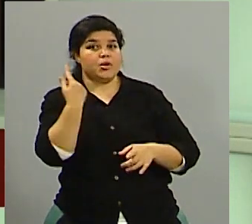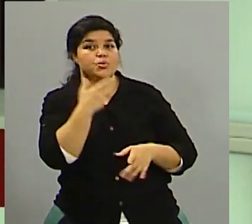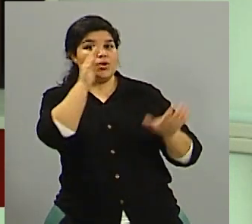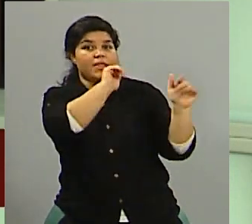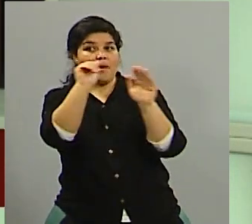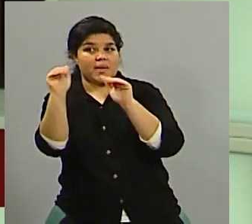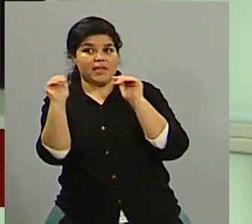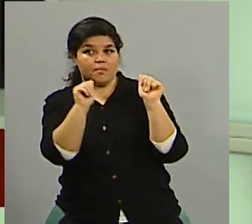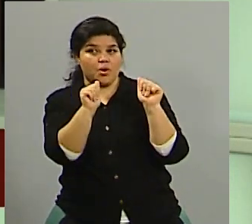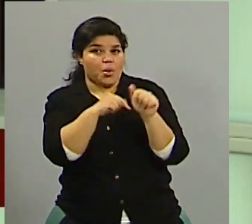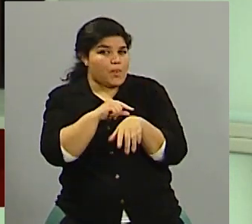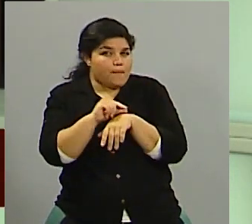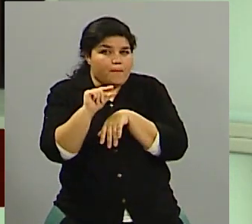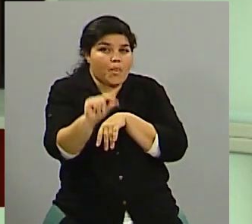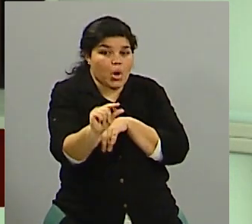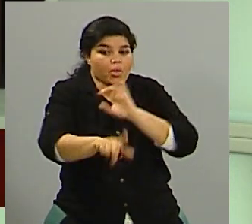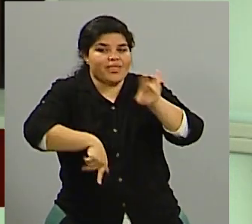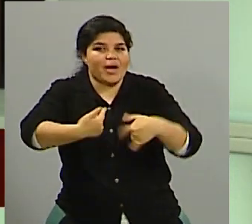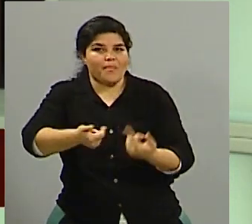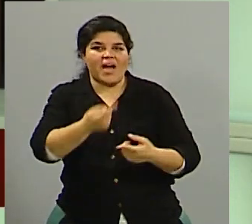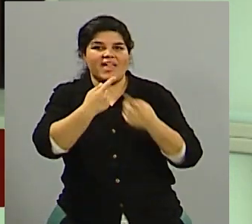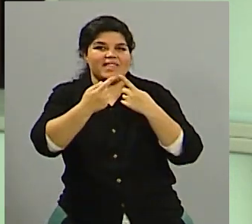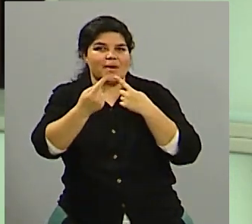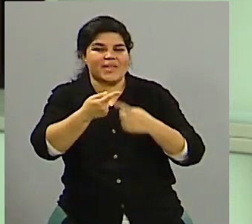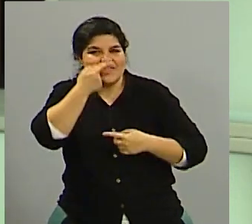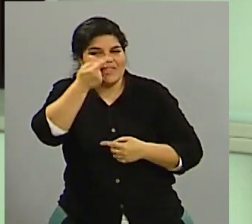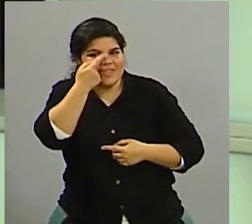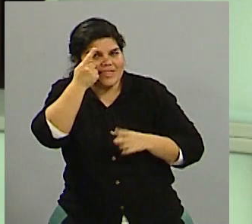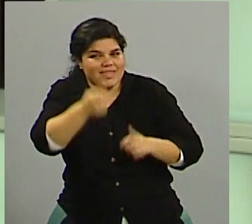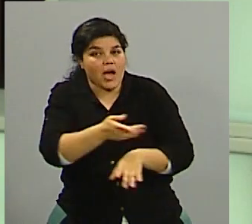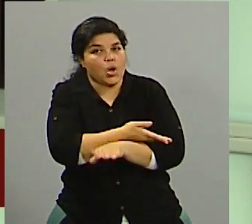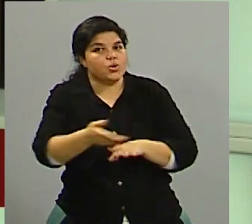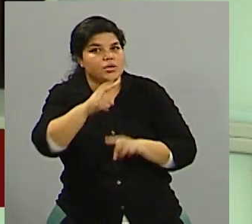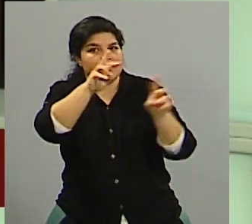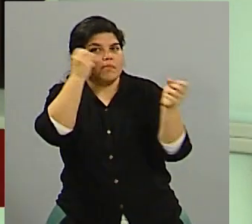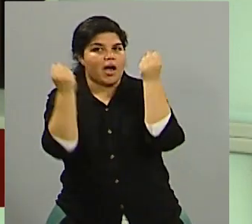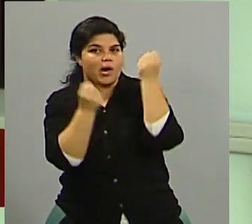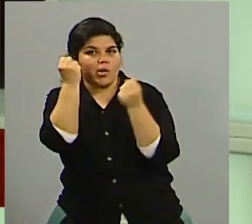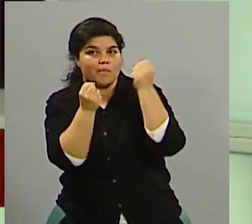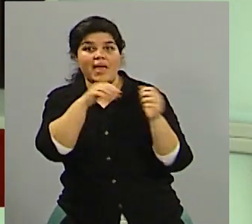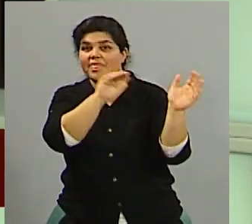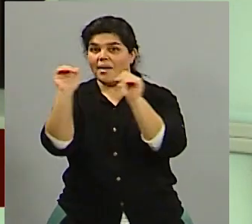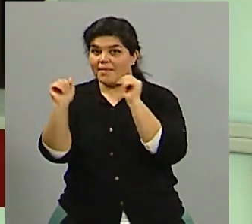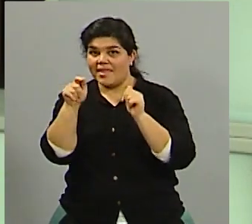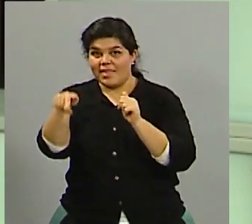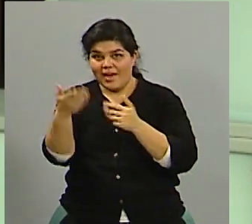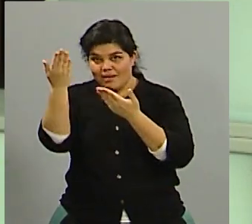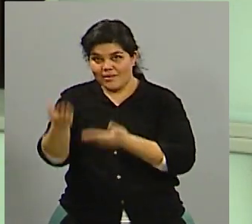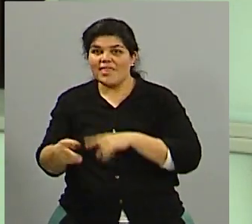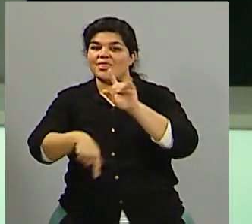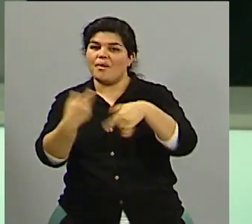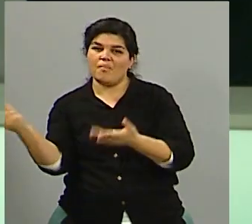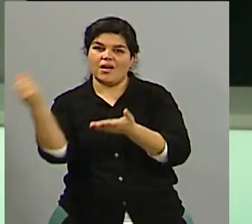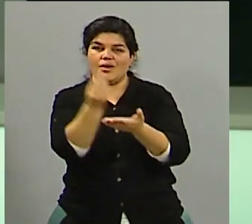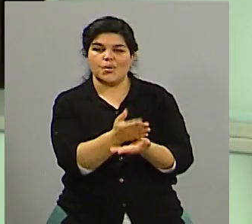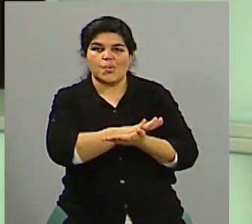despedir un ratito nada más, porque venimos con otra entrevista muy interesante. Vamos a seguir hablando de economía. Nos despedimos de Carlos y enseguida venimos con